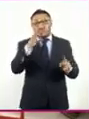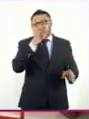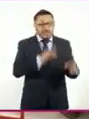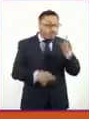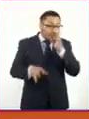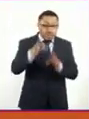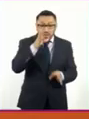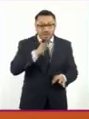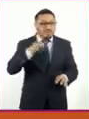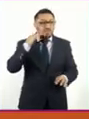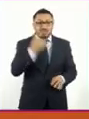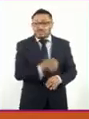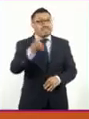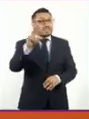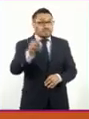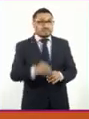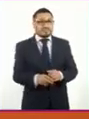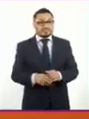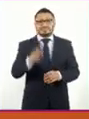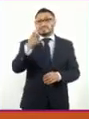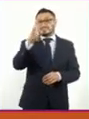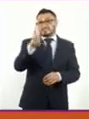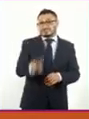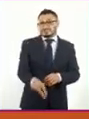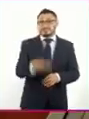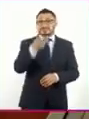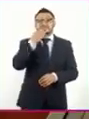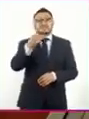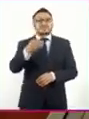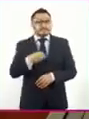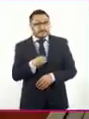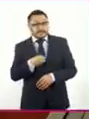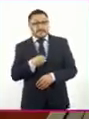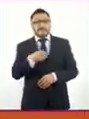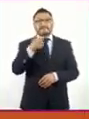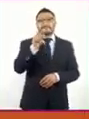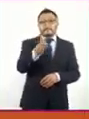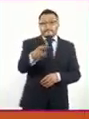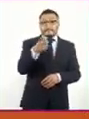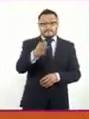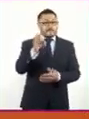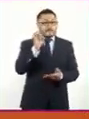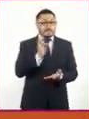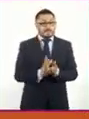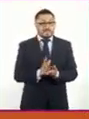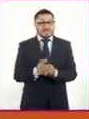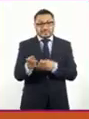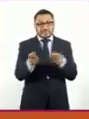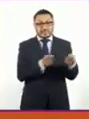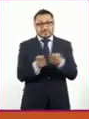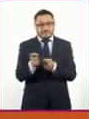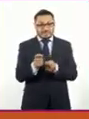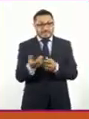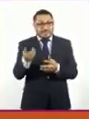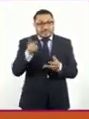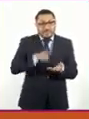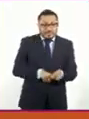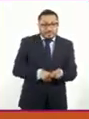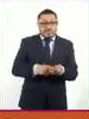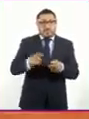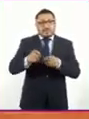el cuaderno. Eso es verdad, aunque hasta ahí solo estarías controlando parte del